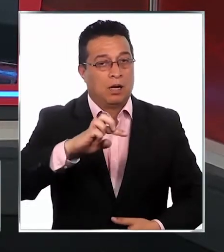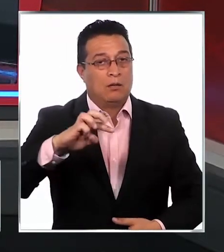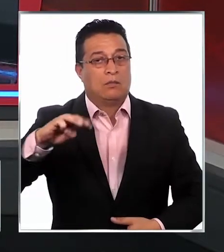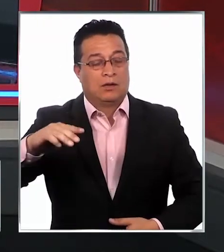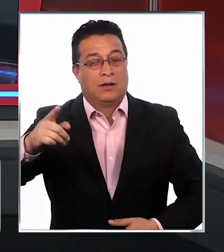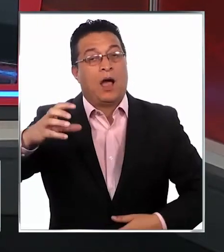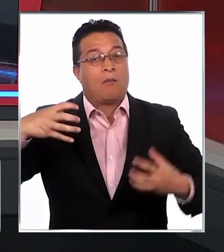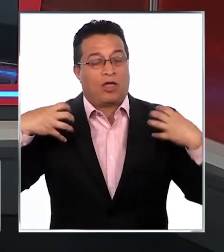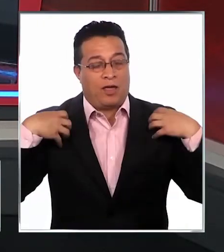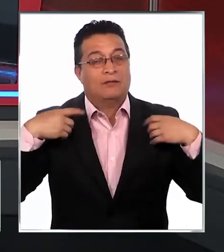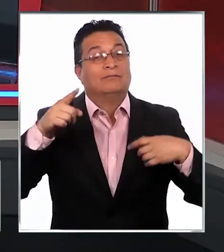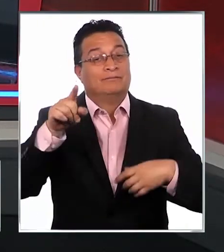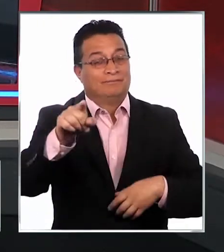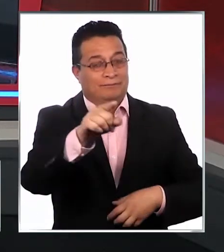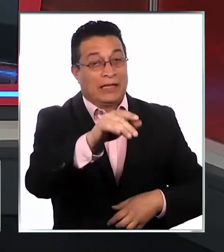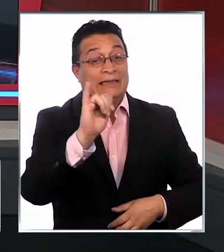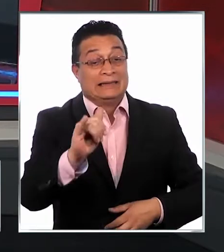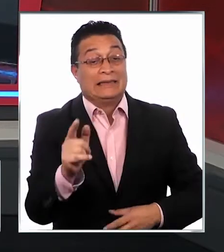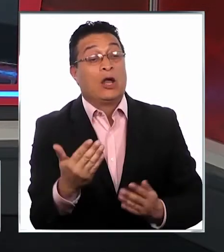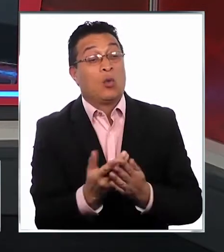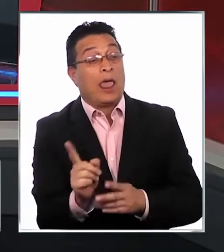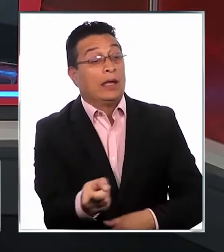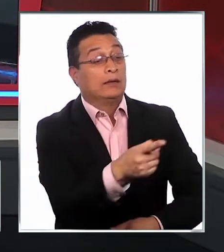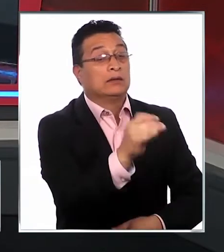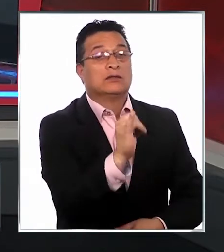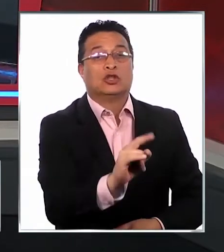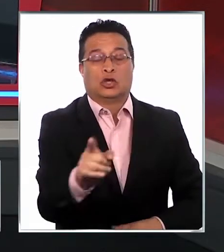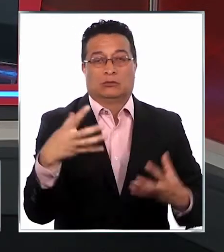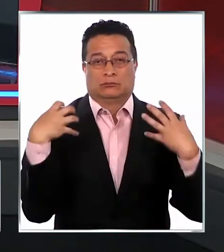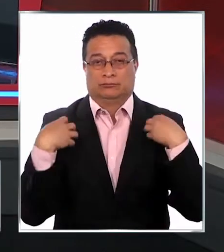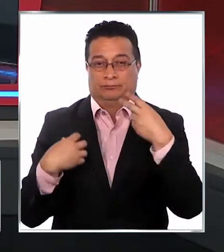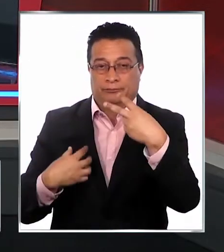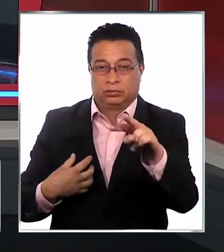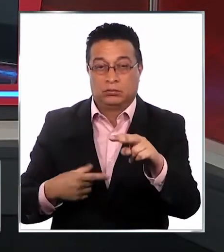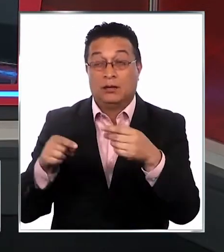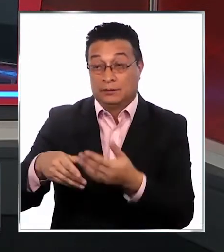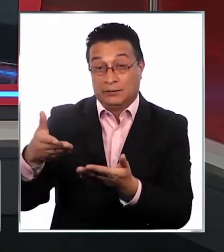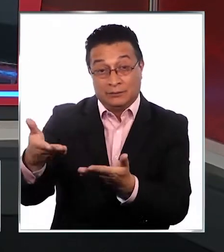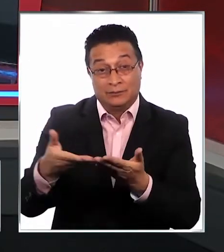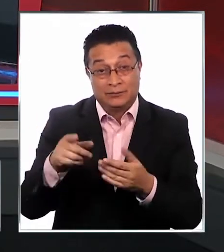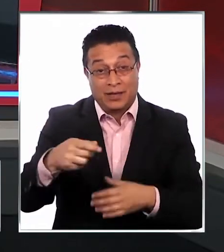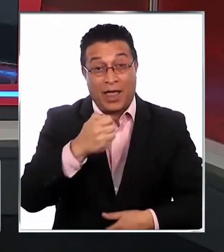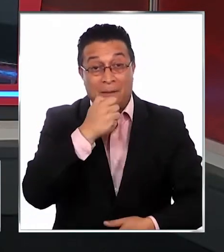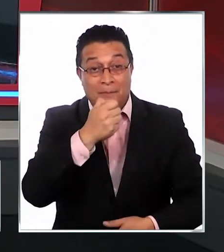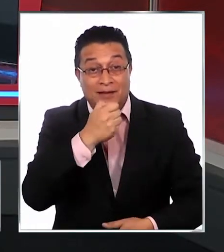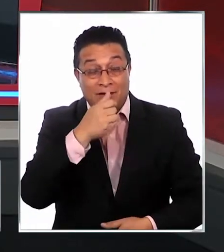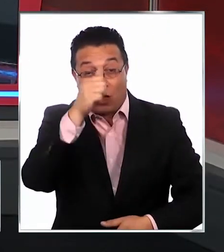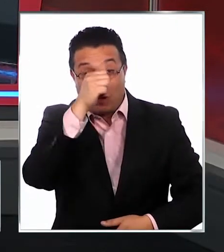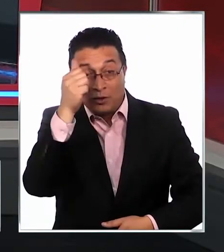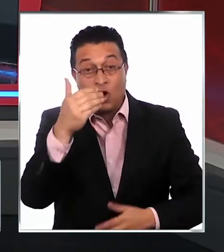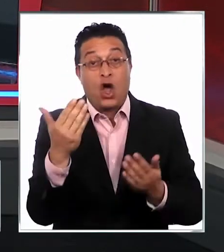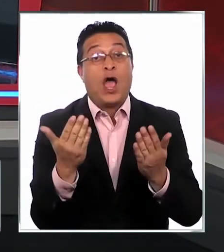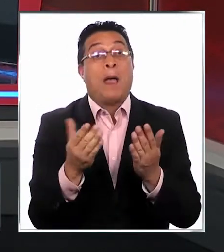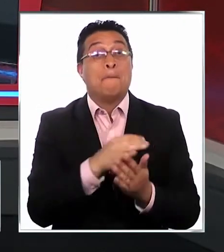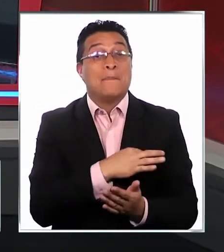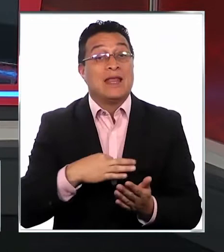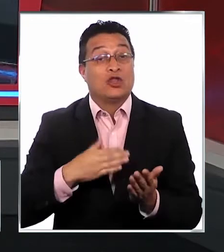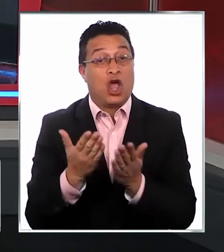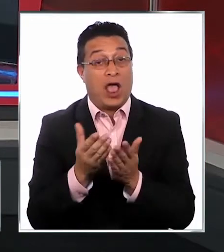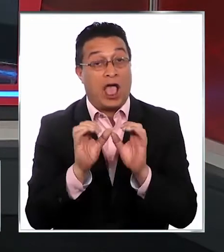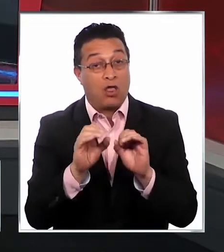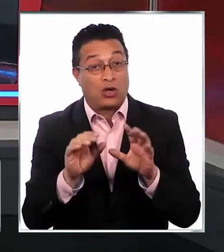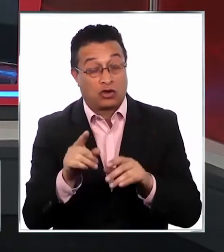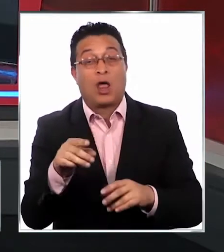deben decidir si envían o no a sus hijos al colegio. El invitado de esta semana, a la entrevista del domingo, el ministro de Educación, nos entrega algunas